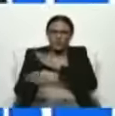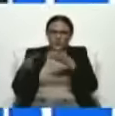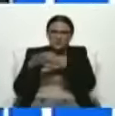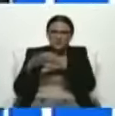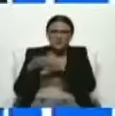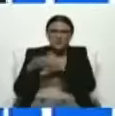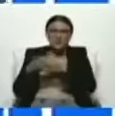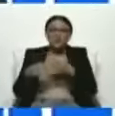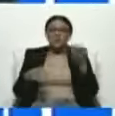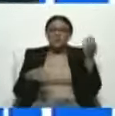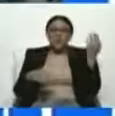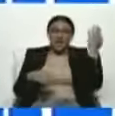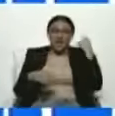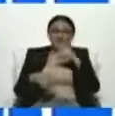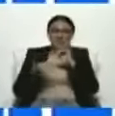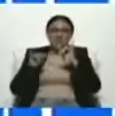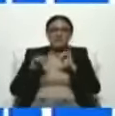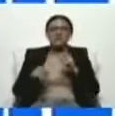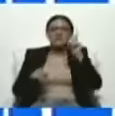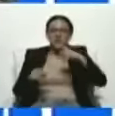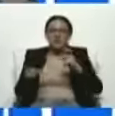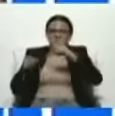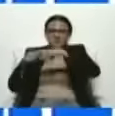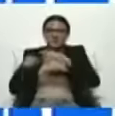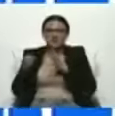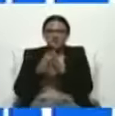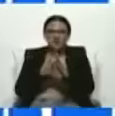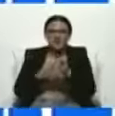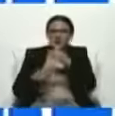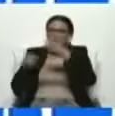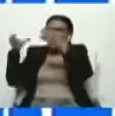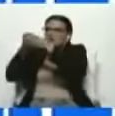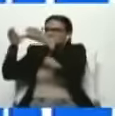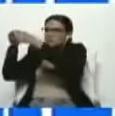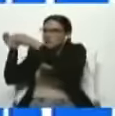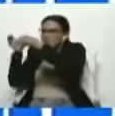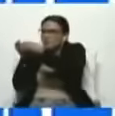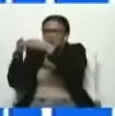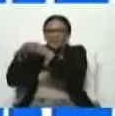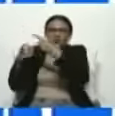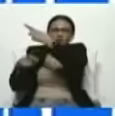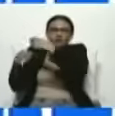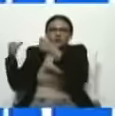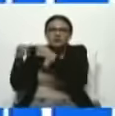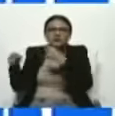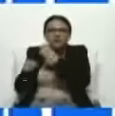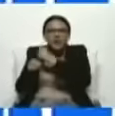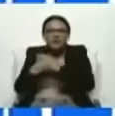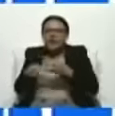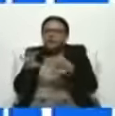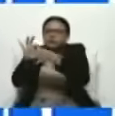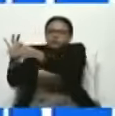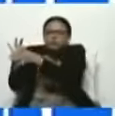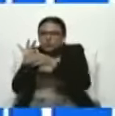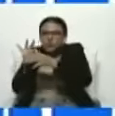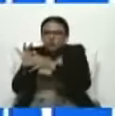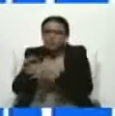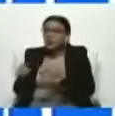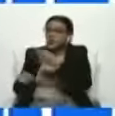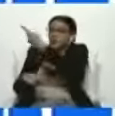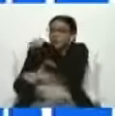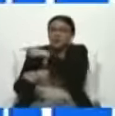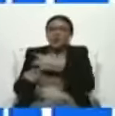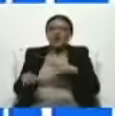PRI, el PAN, el otro, el PRD, y el otro, y el otro, y el otro. Y la doctora Sheinbaum triplica,